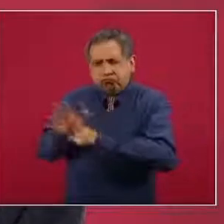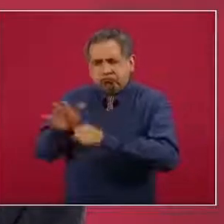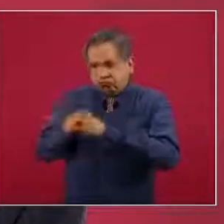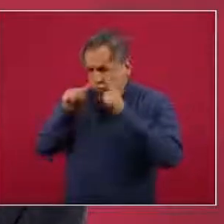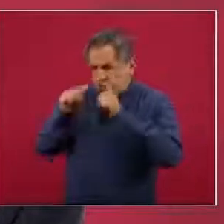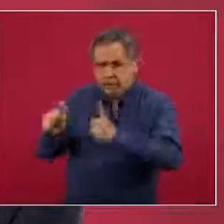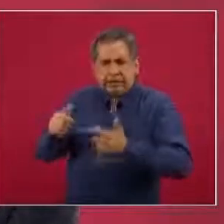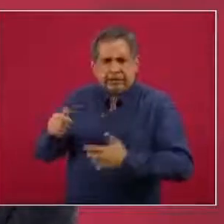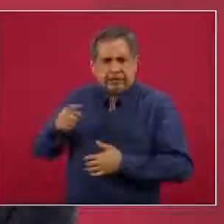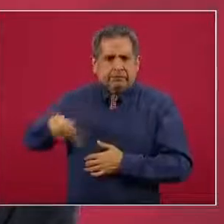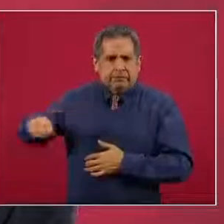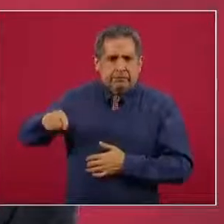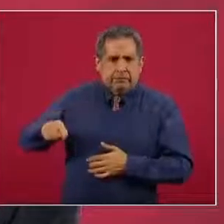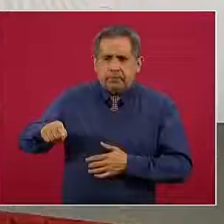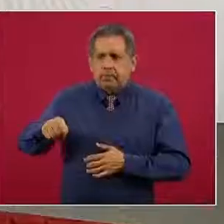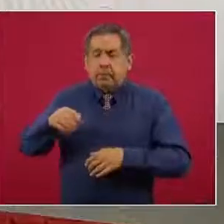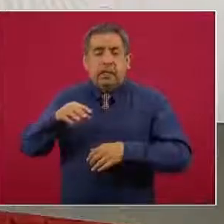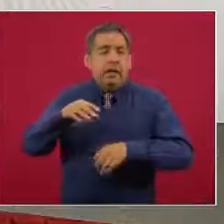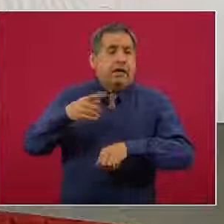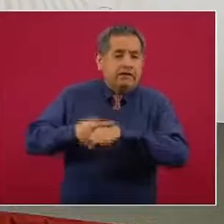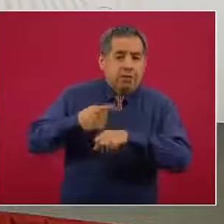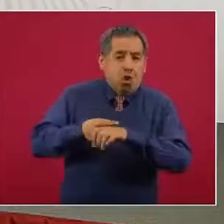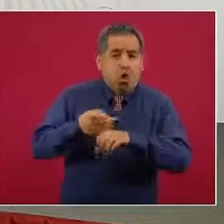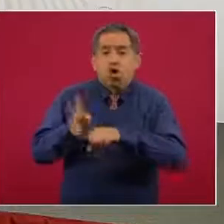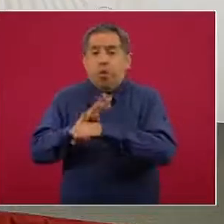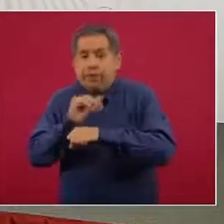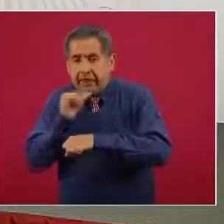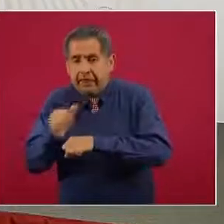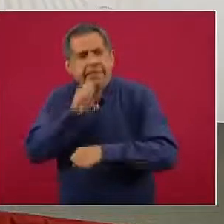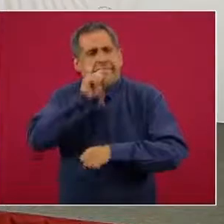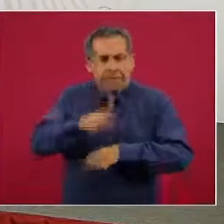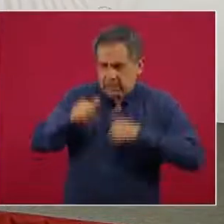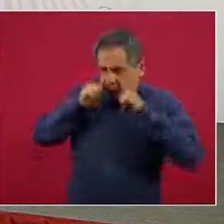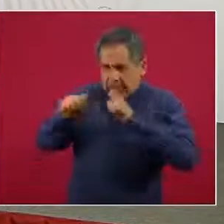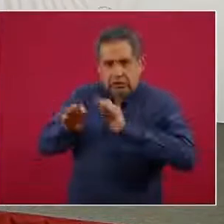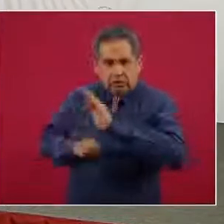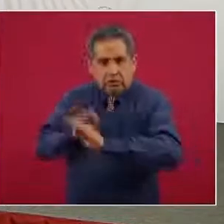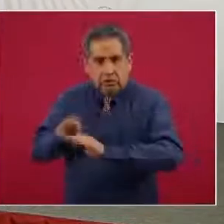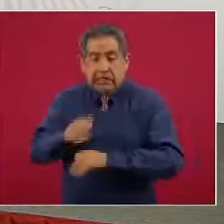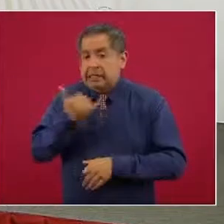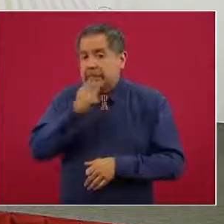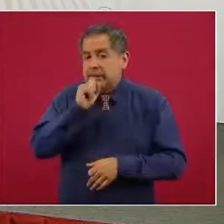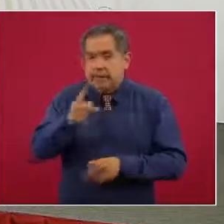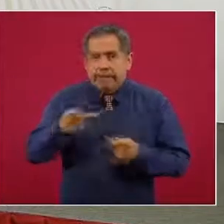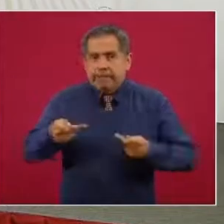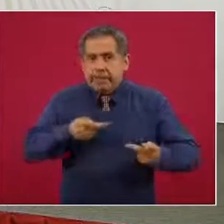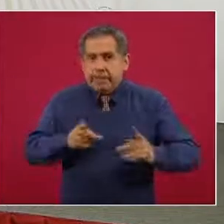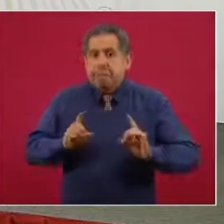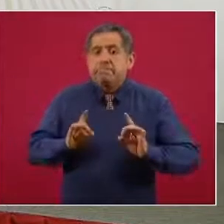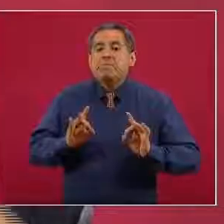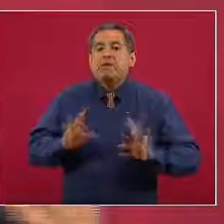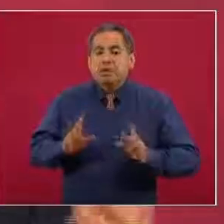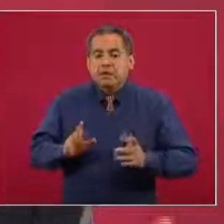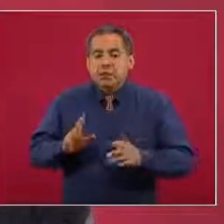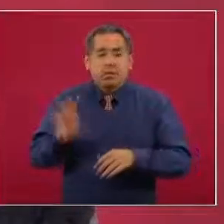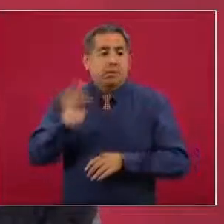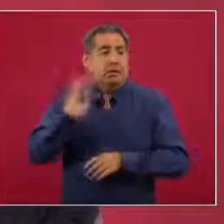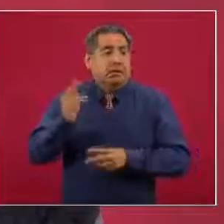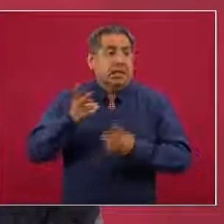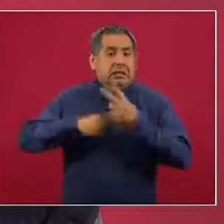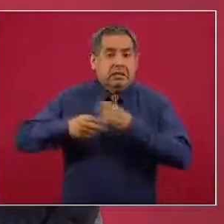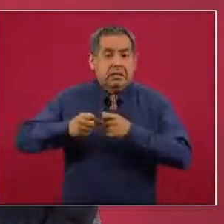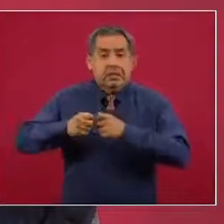para las atenciones no COVID, de enfermedades no COVID, y para mantenernos preparados por el incremento de